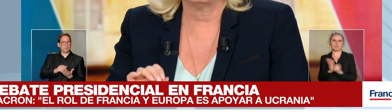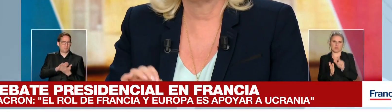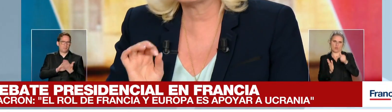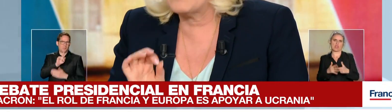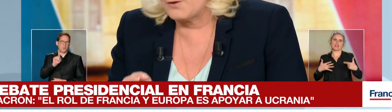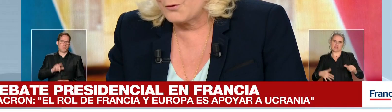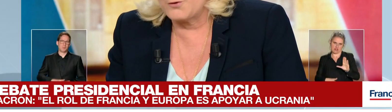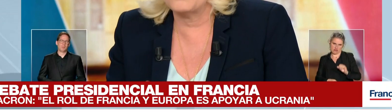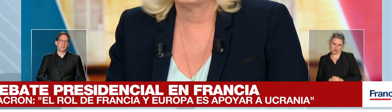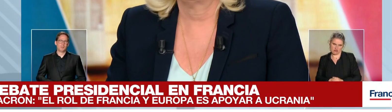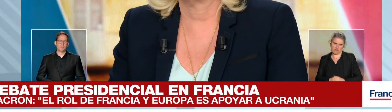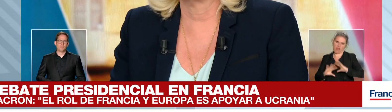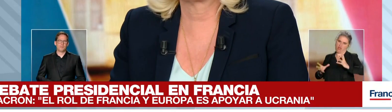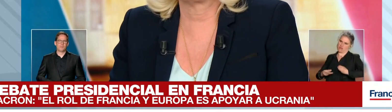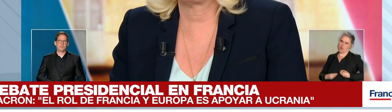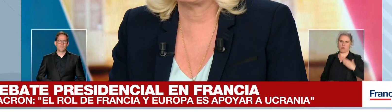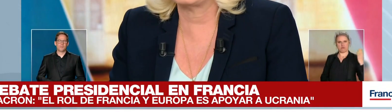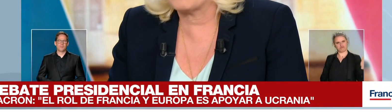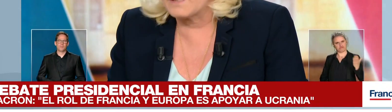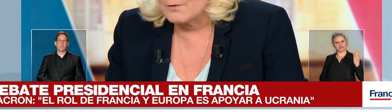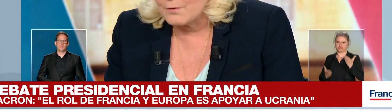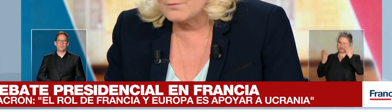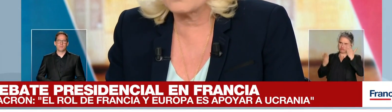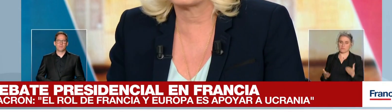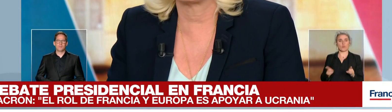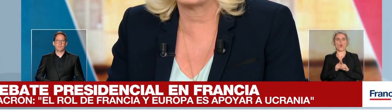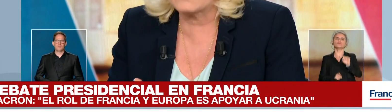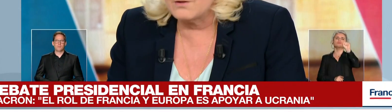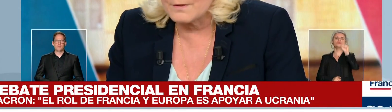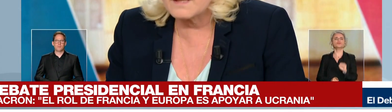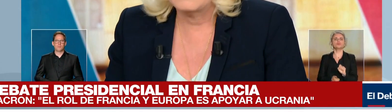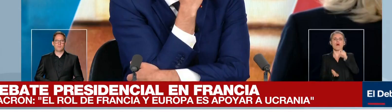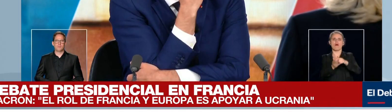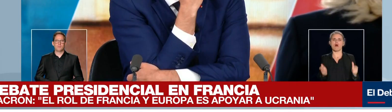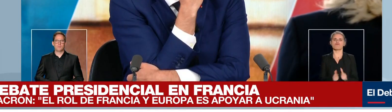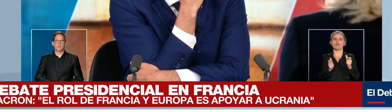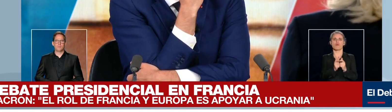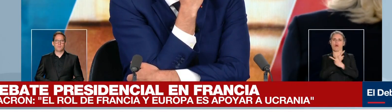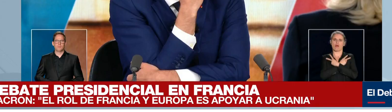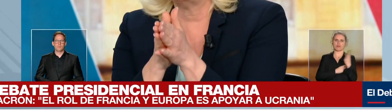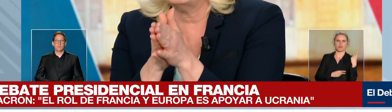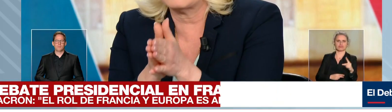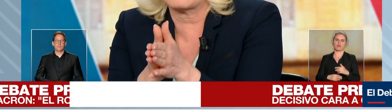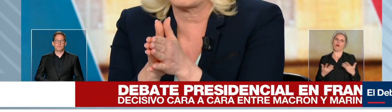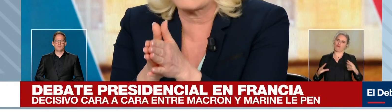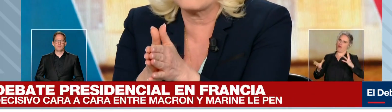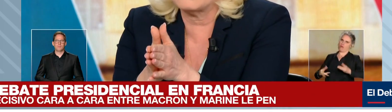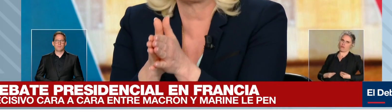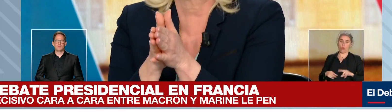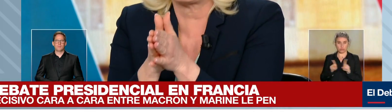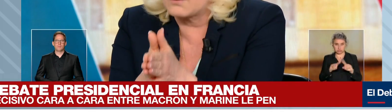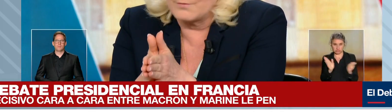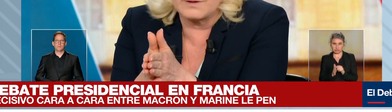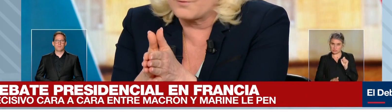Estado, no como un banquero. En 2017 usted recibió al señor Putin en Brigonzon, en su lugar